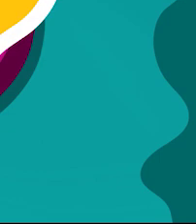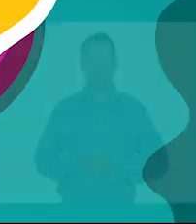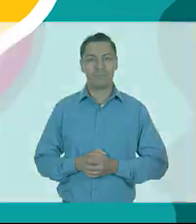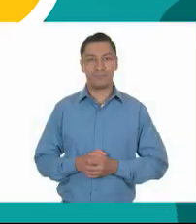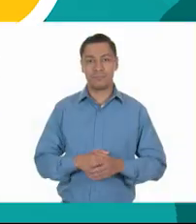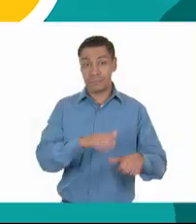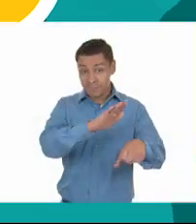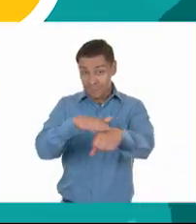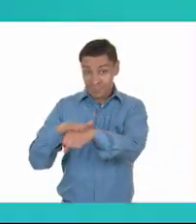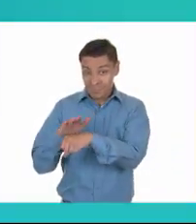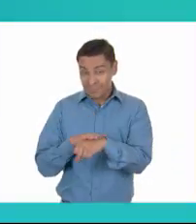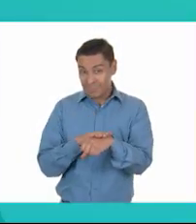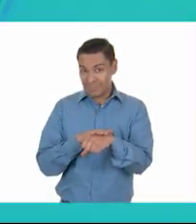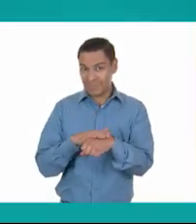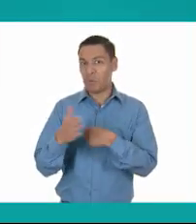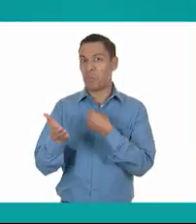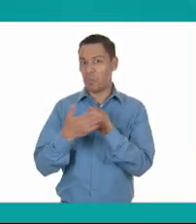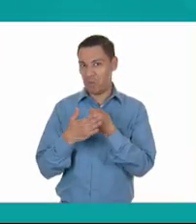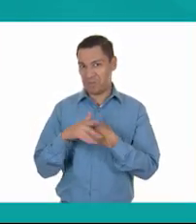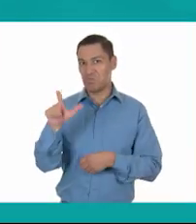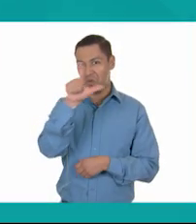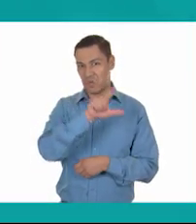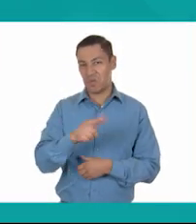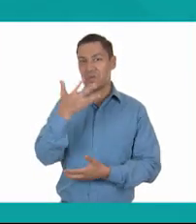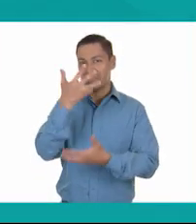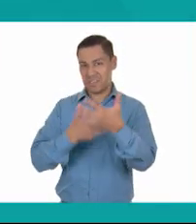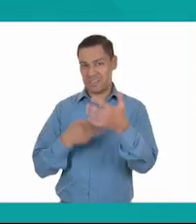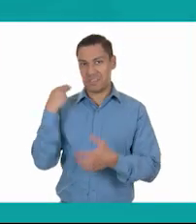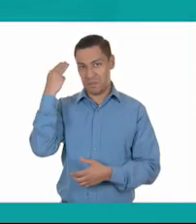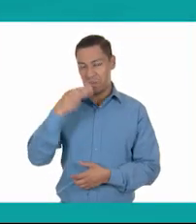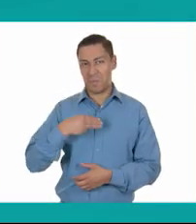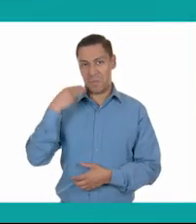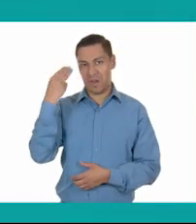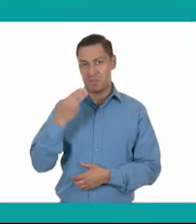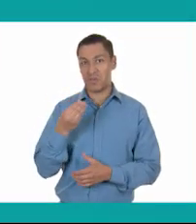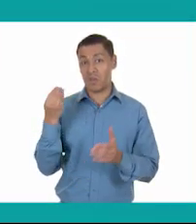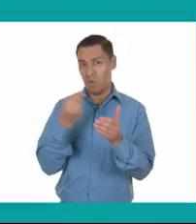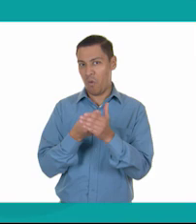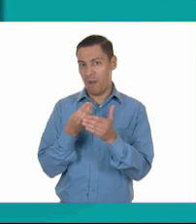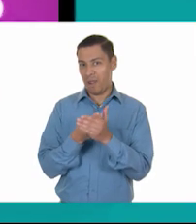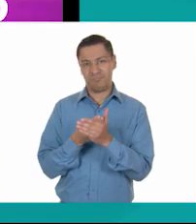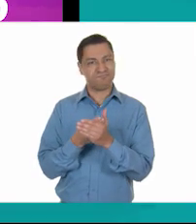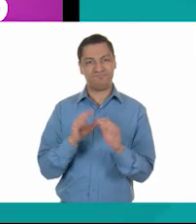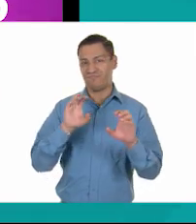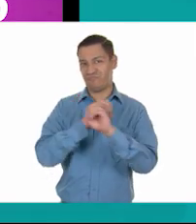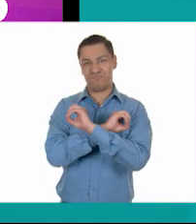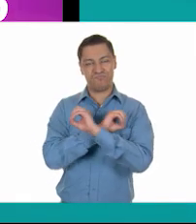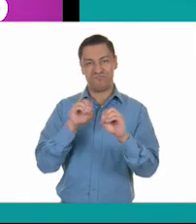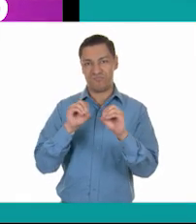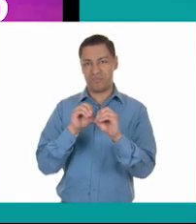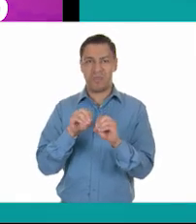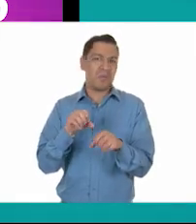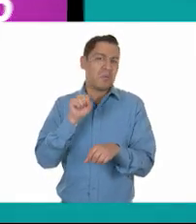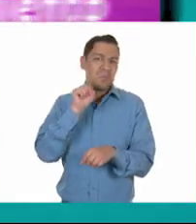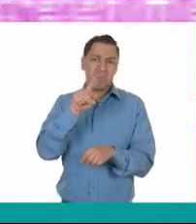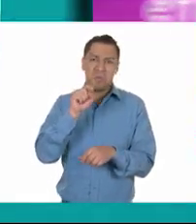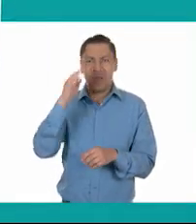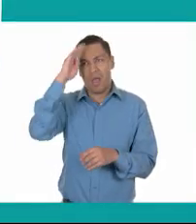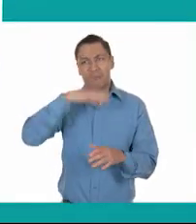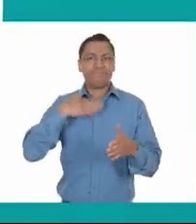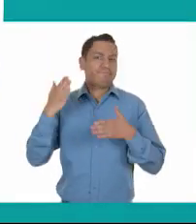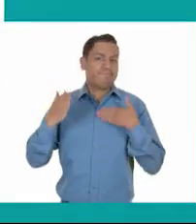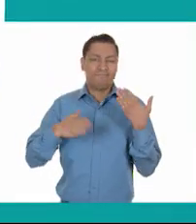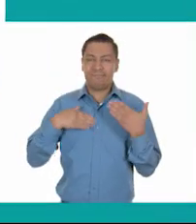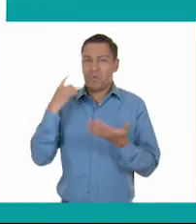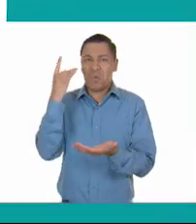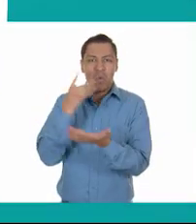Atención, atención, el próximo lunes 15 de marzo se suspenden las clases. Ese día tendremos programación de entretenimiento.